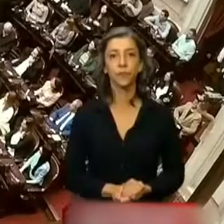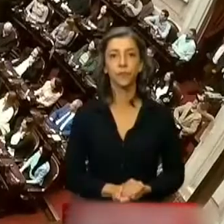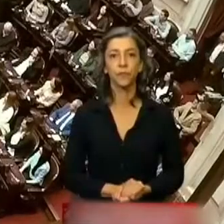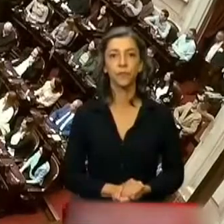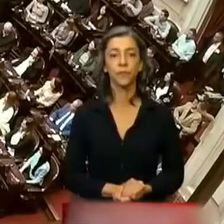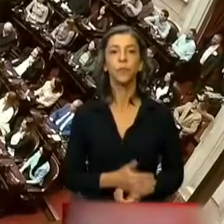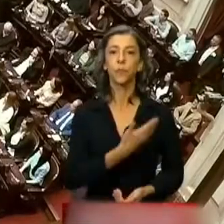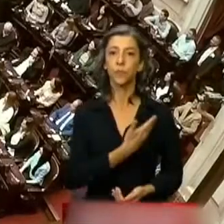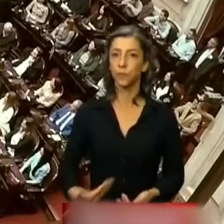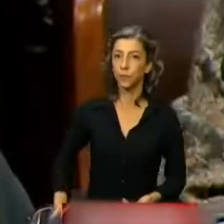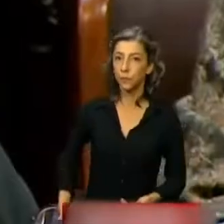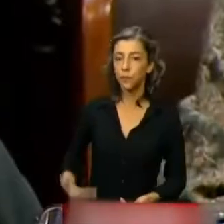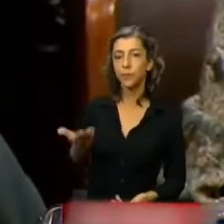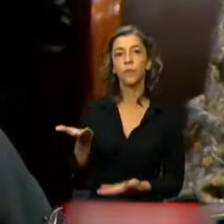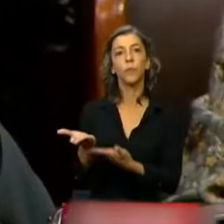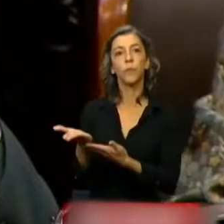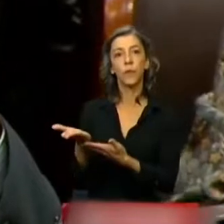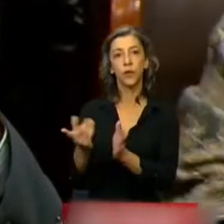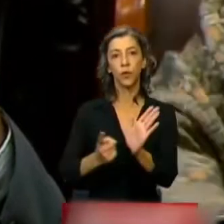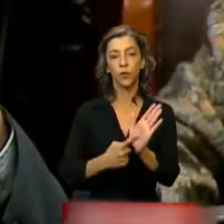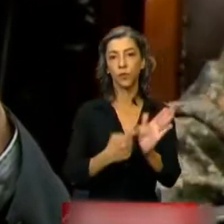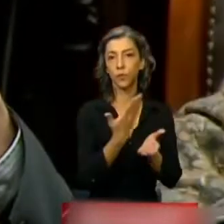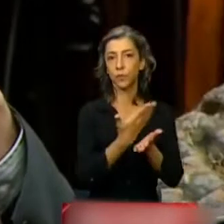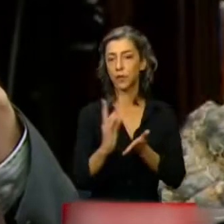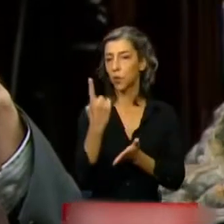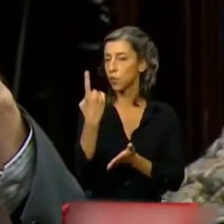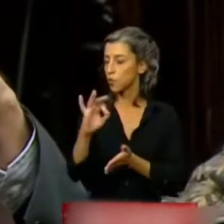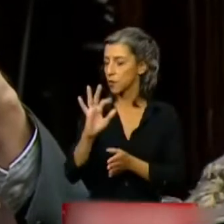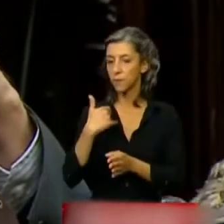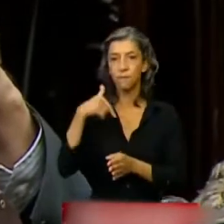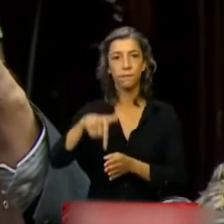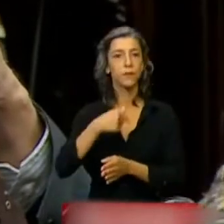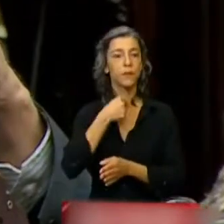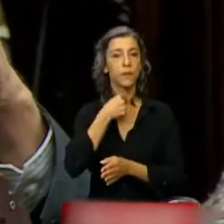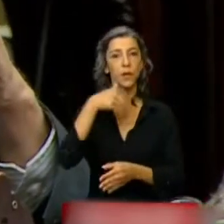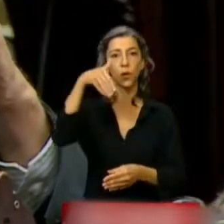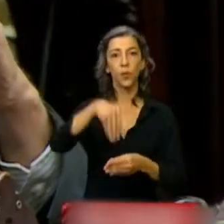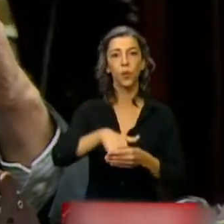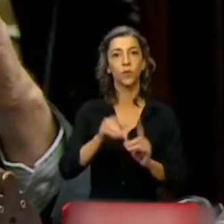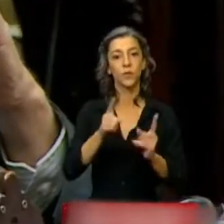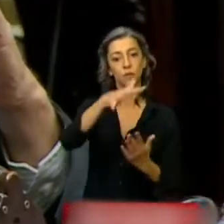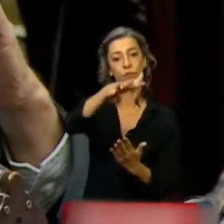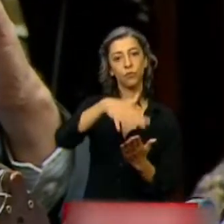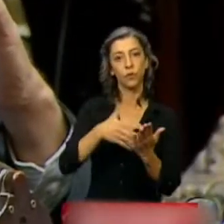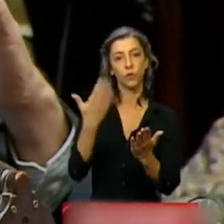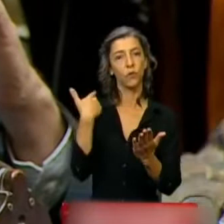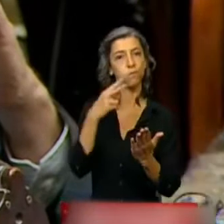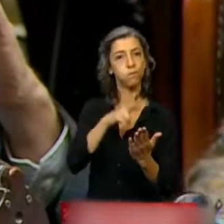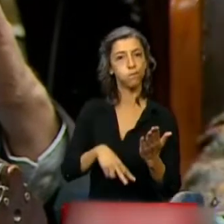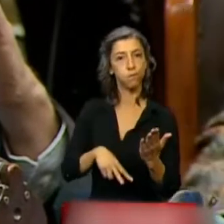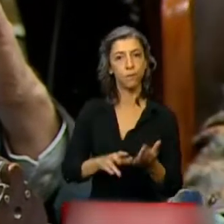que hacer efectivo ese mismo día. Se trata de una iniciativa del diputado nacional por San Juan, José Luis